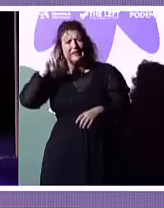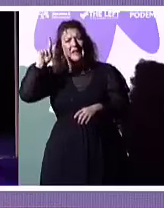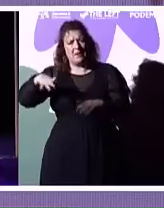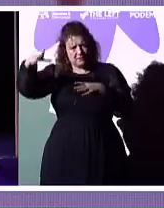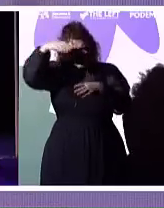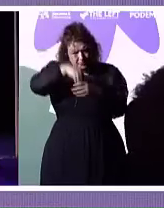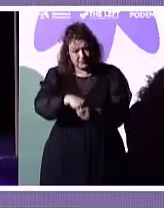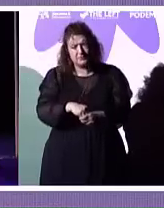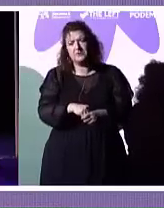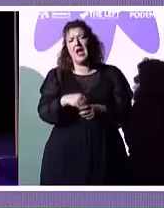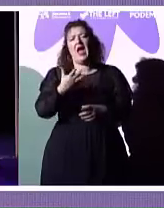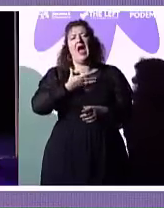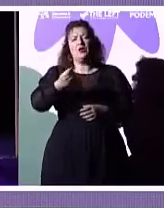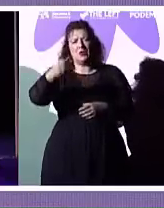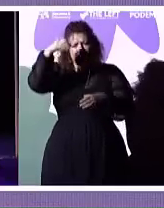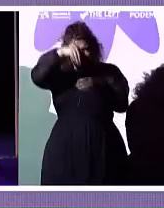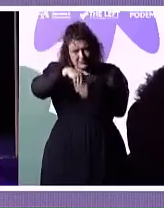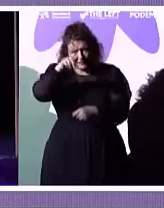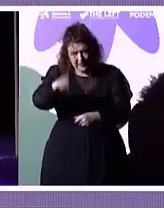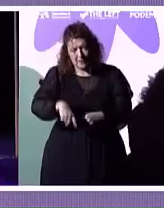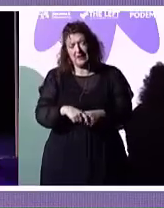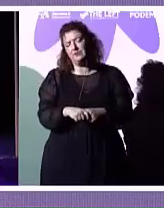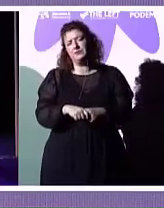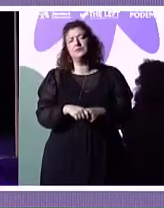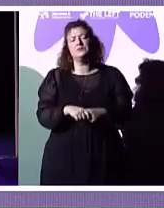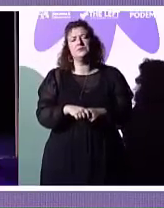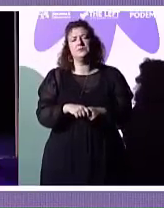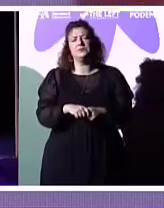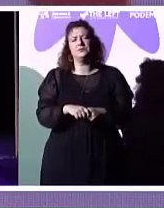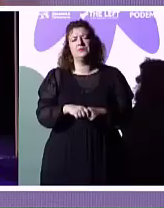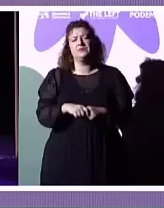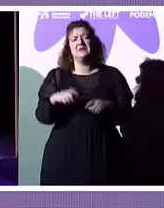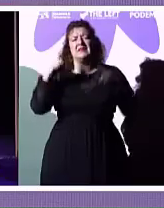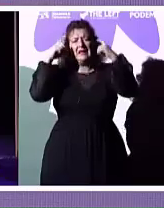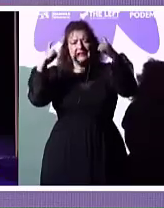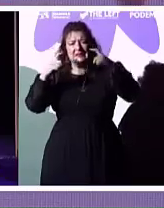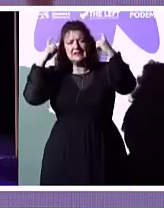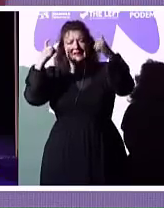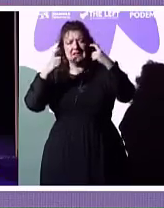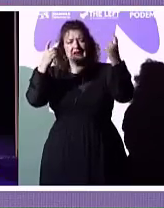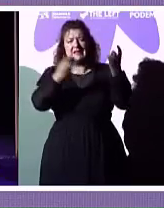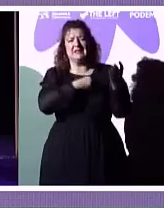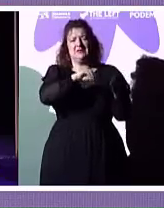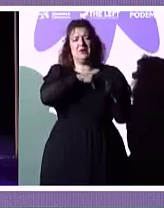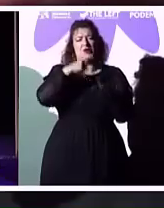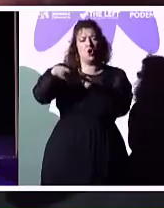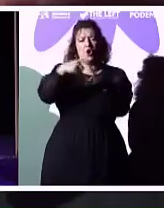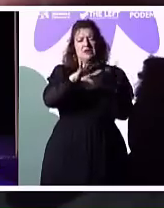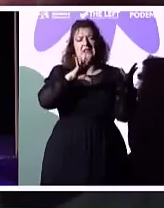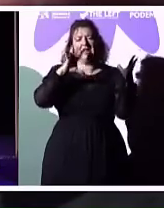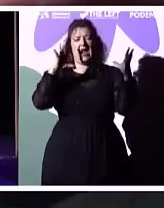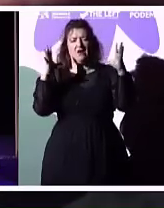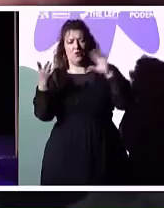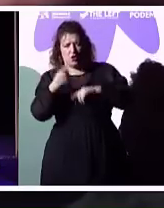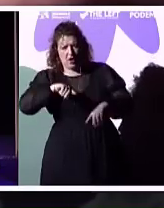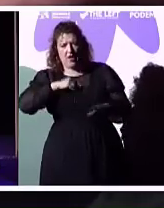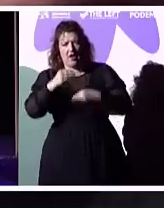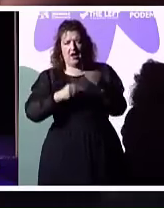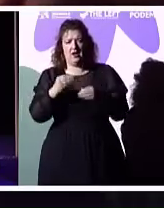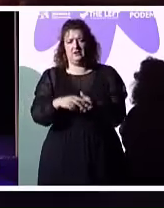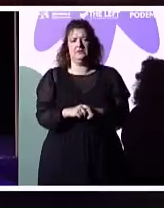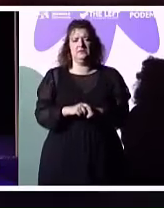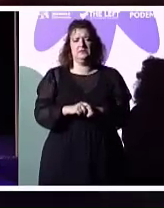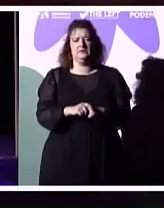gobernando en los ayuntamientos y haciendo las transformaciones que España necesita No aceptamos